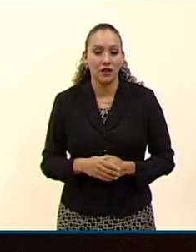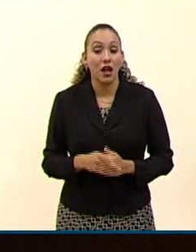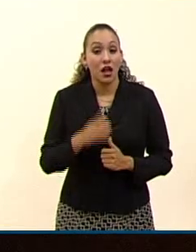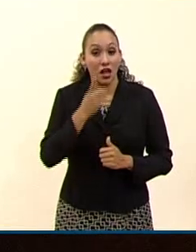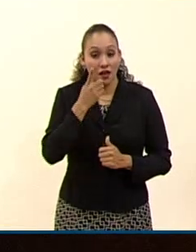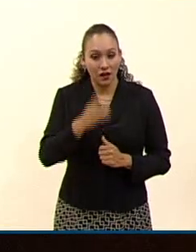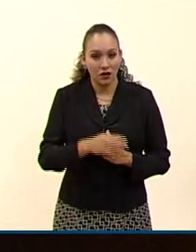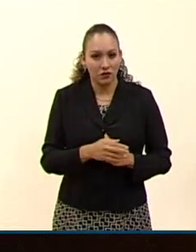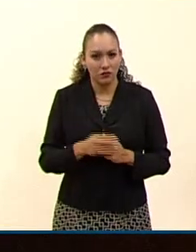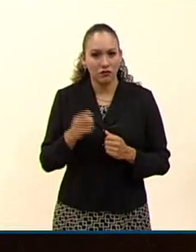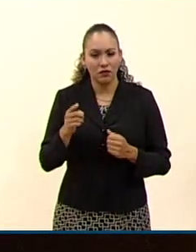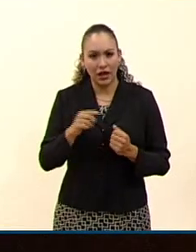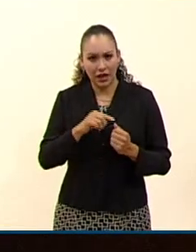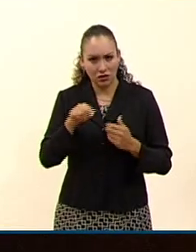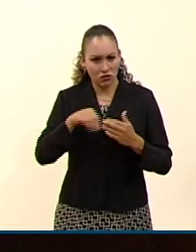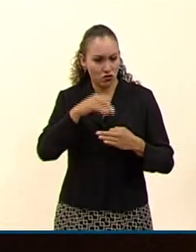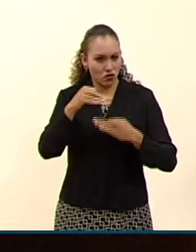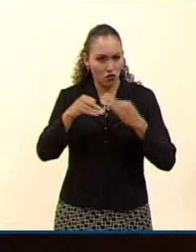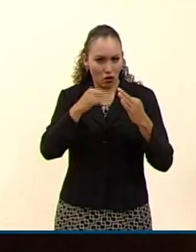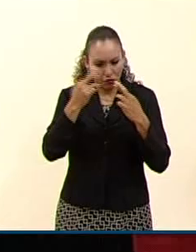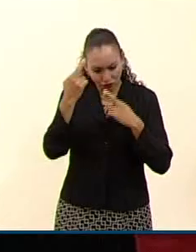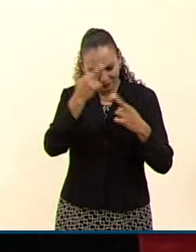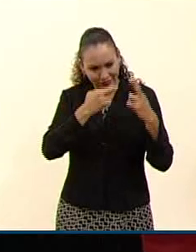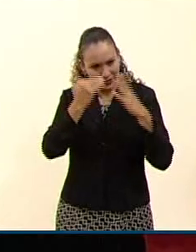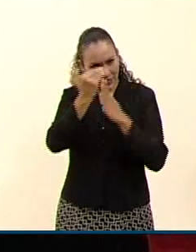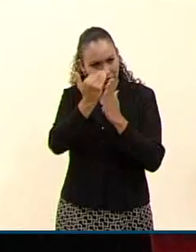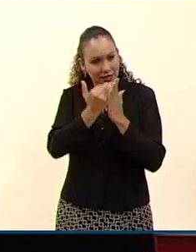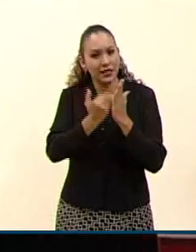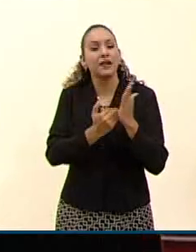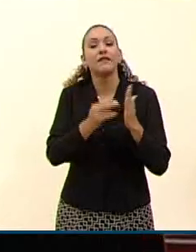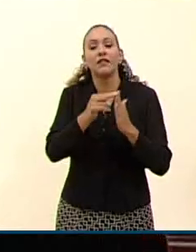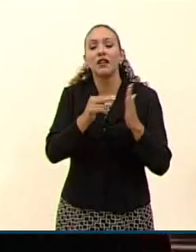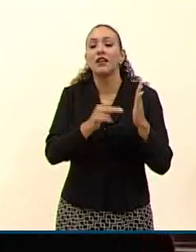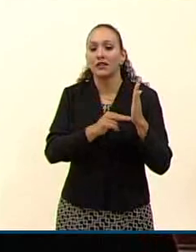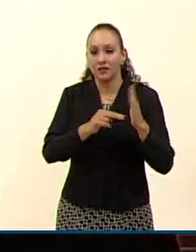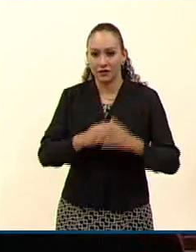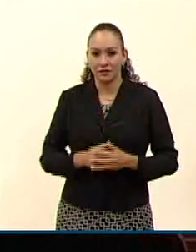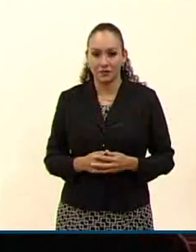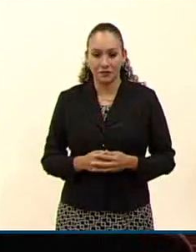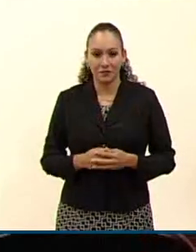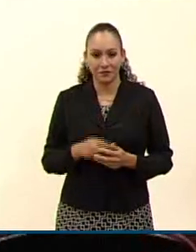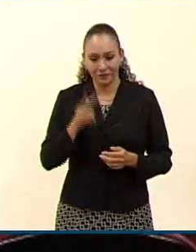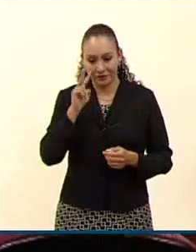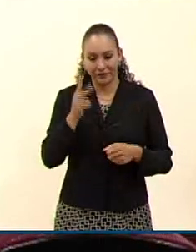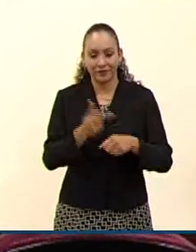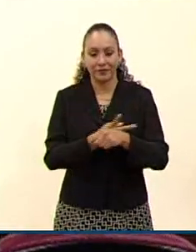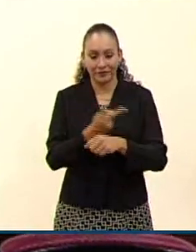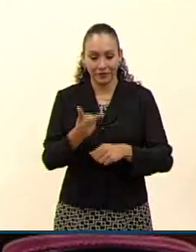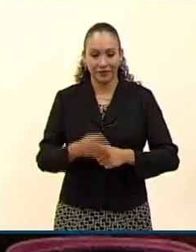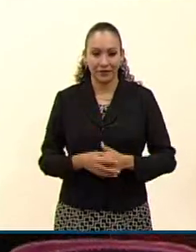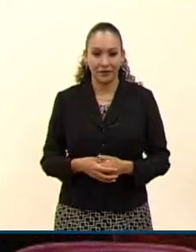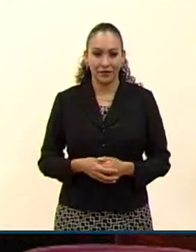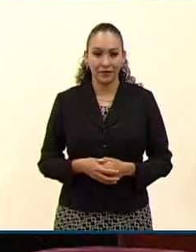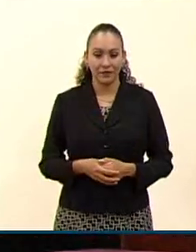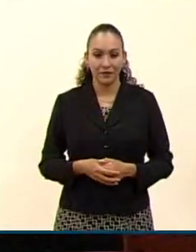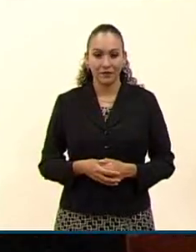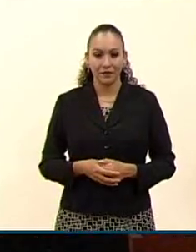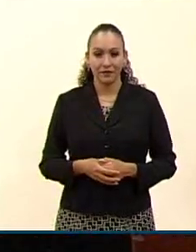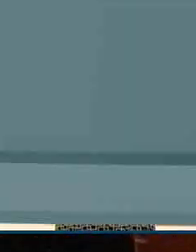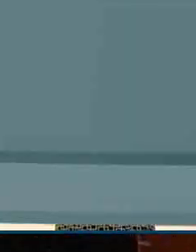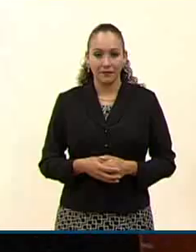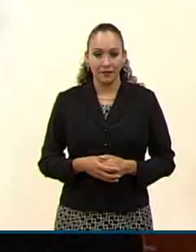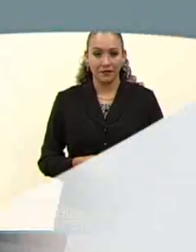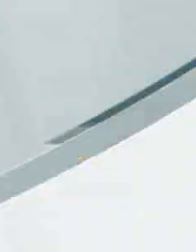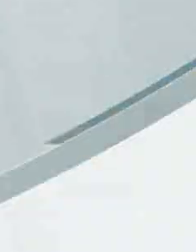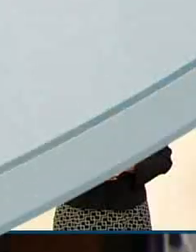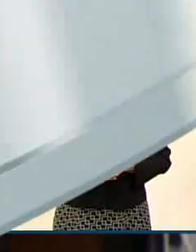no invalidó en su totalidad el decreto por el que se emitieron las normas impugnadas. Escuchemos parte de los argumentos.